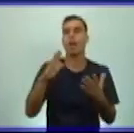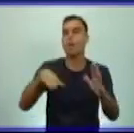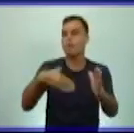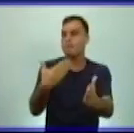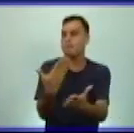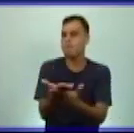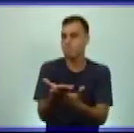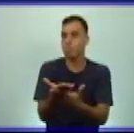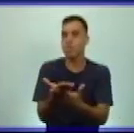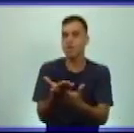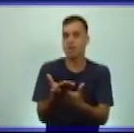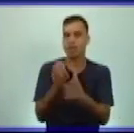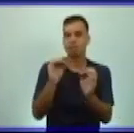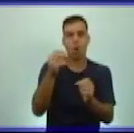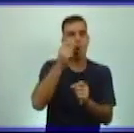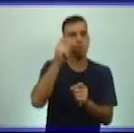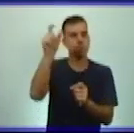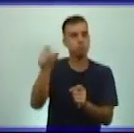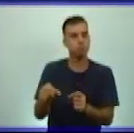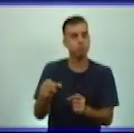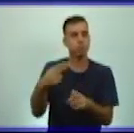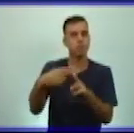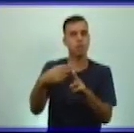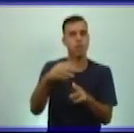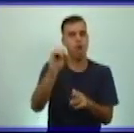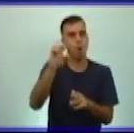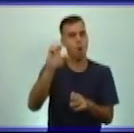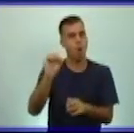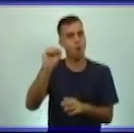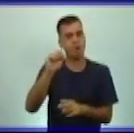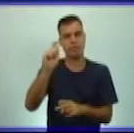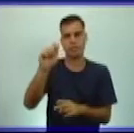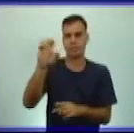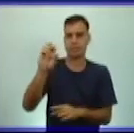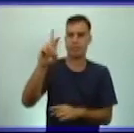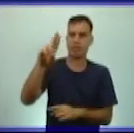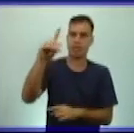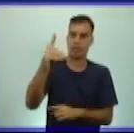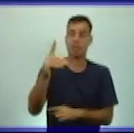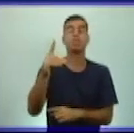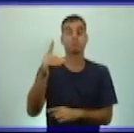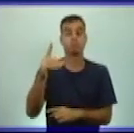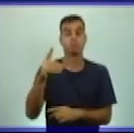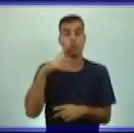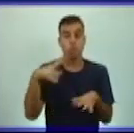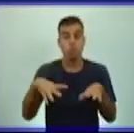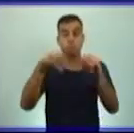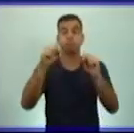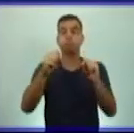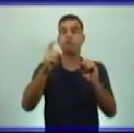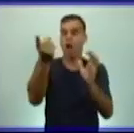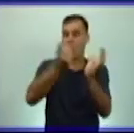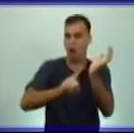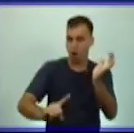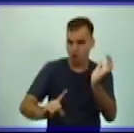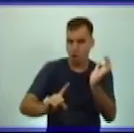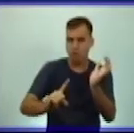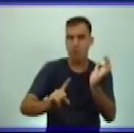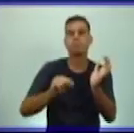por Oester, el descubrimiento de la corriente eléctrica y su campo